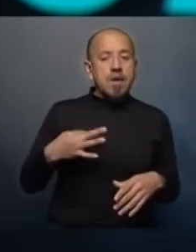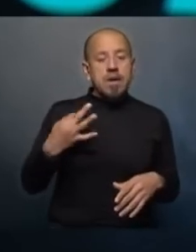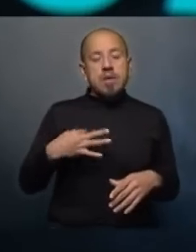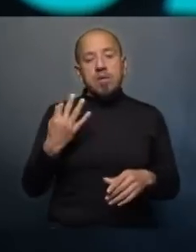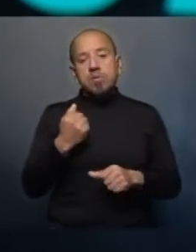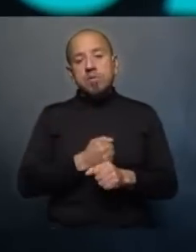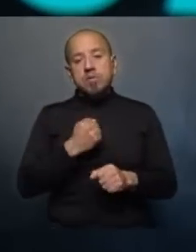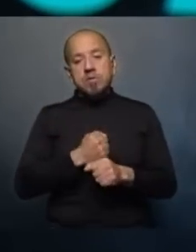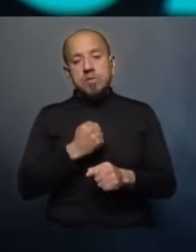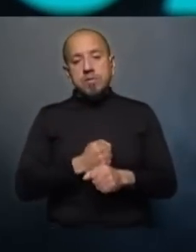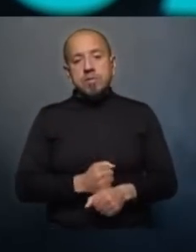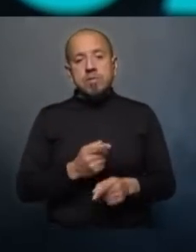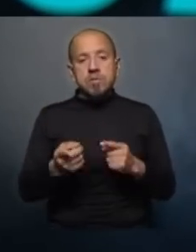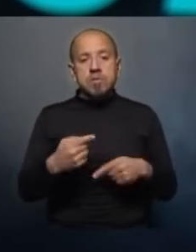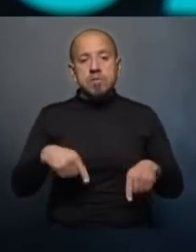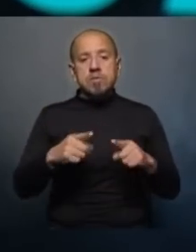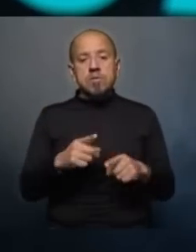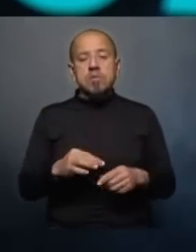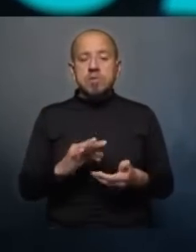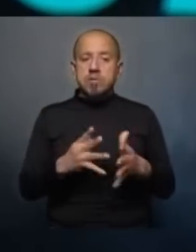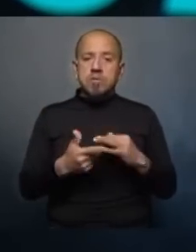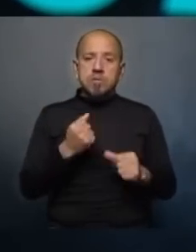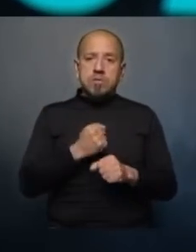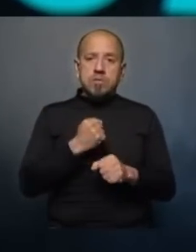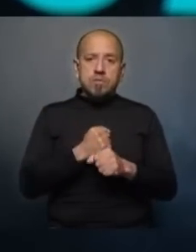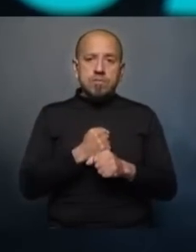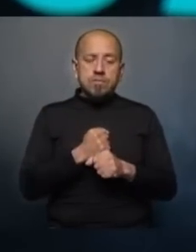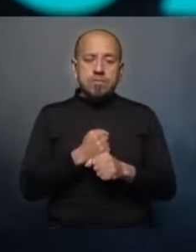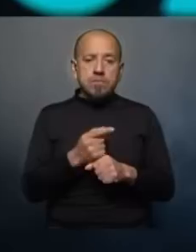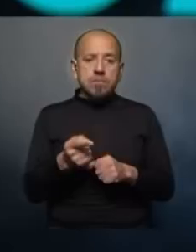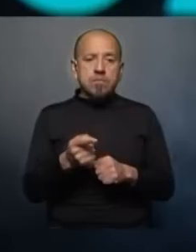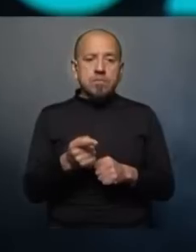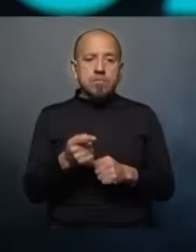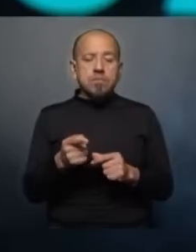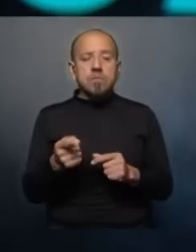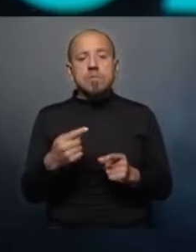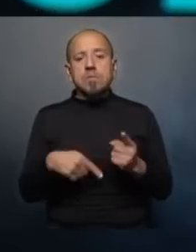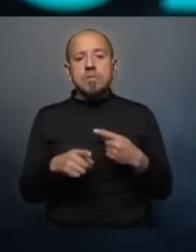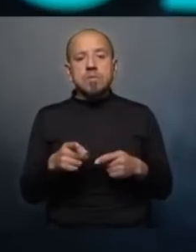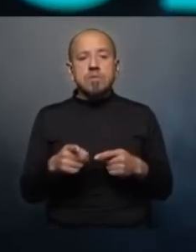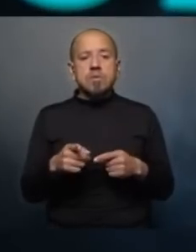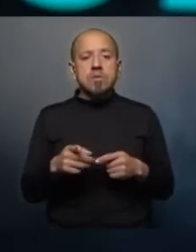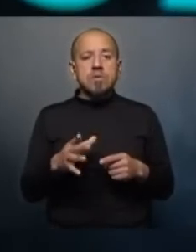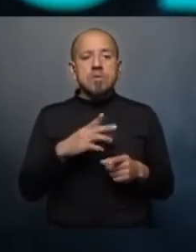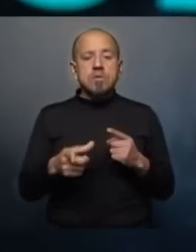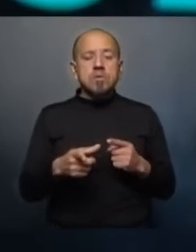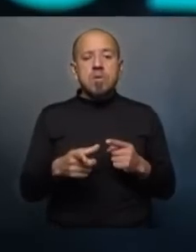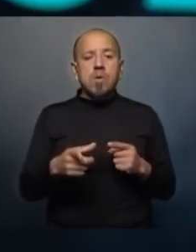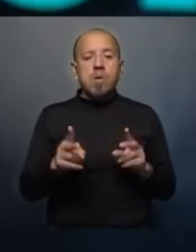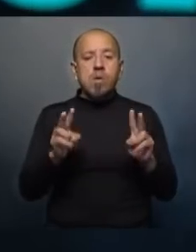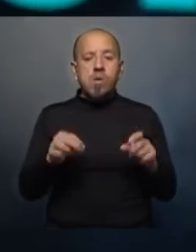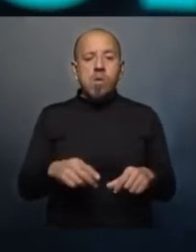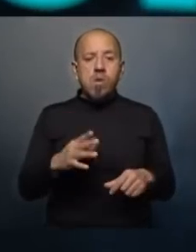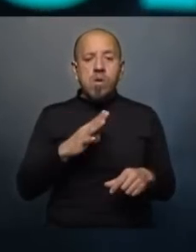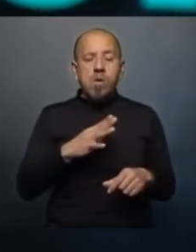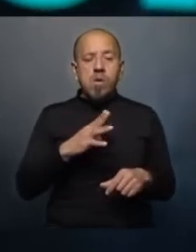de consolidación de una forma de trabajo Este Y de alguna manera consideramos que es un valor que nosotros debemos